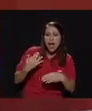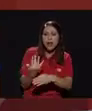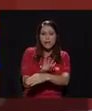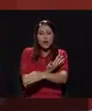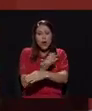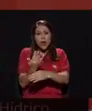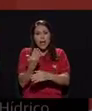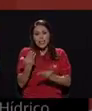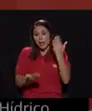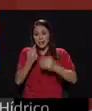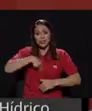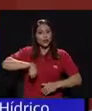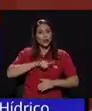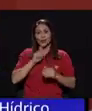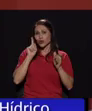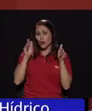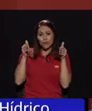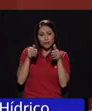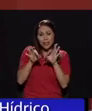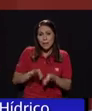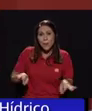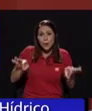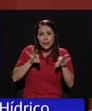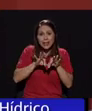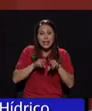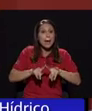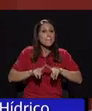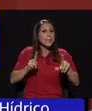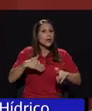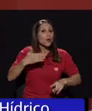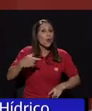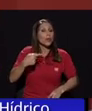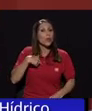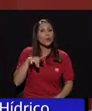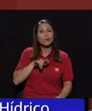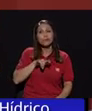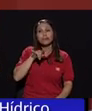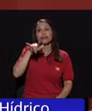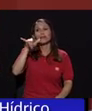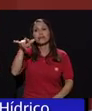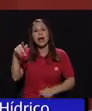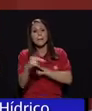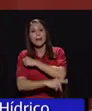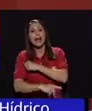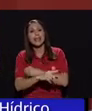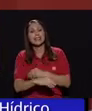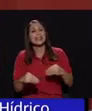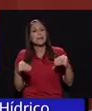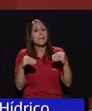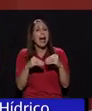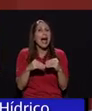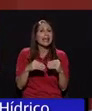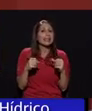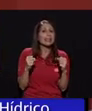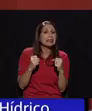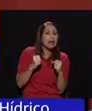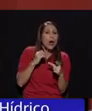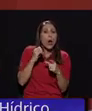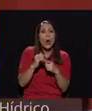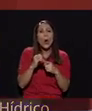fauna, no lo valoramos. Exacto. Pero cuando uno va a países mucho más desérticos o